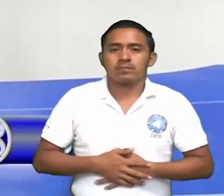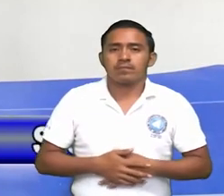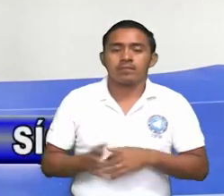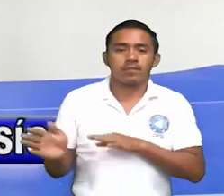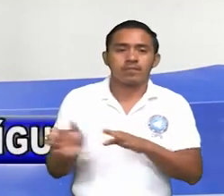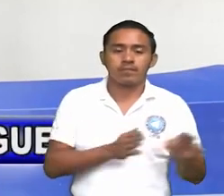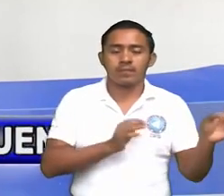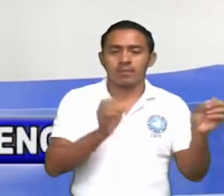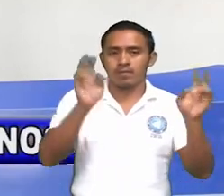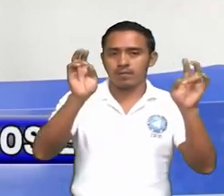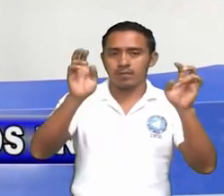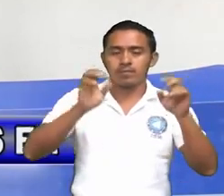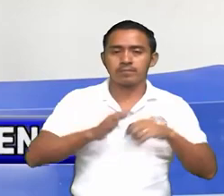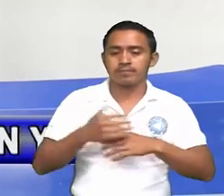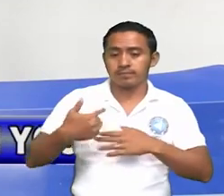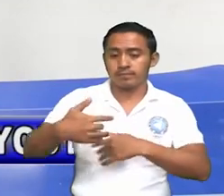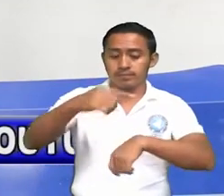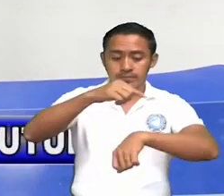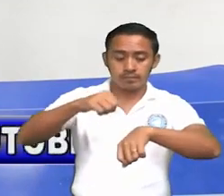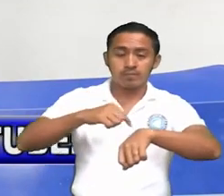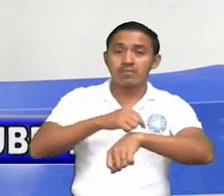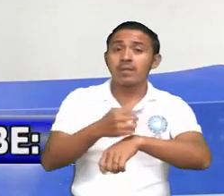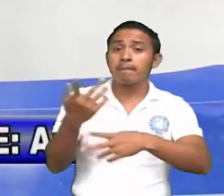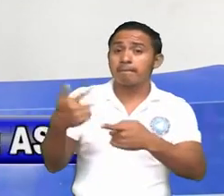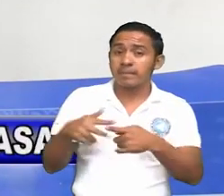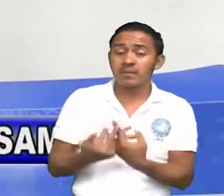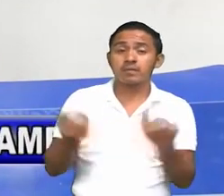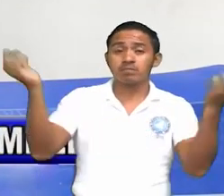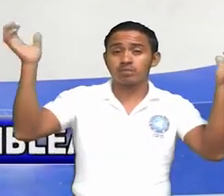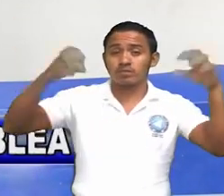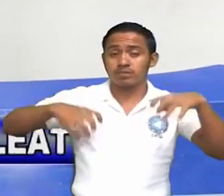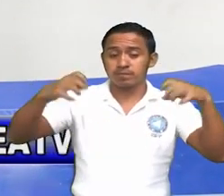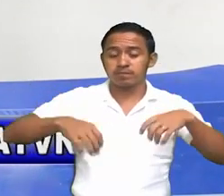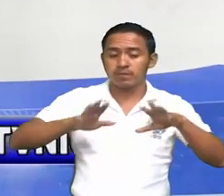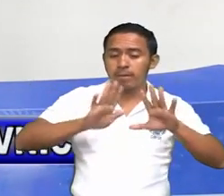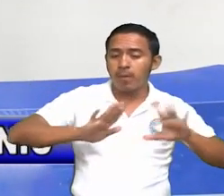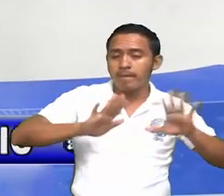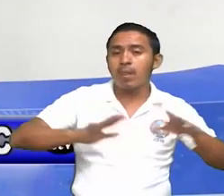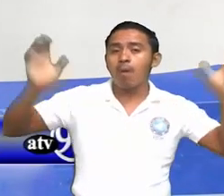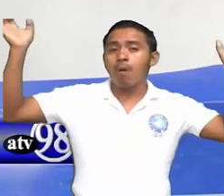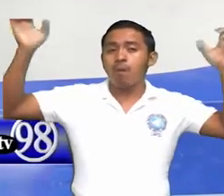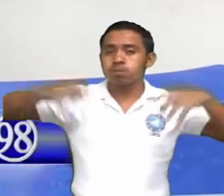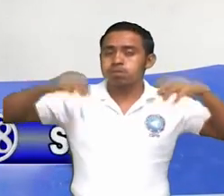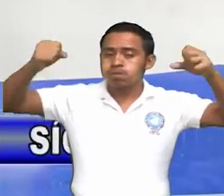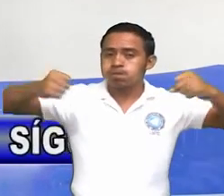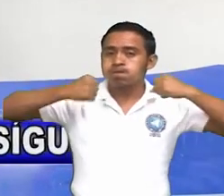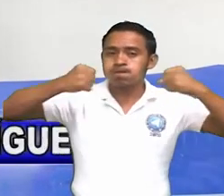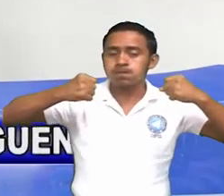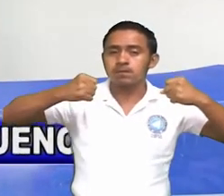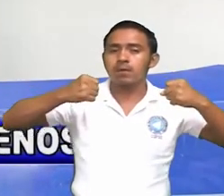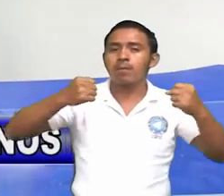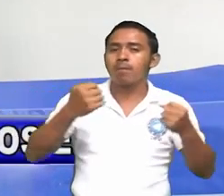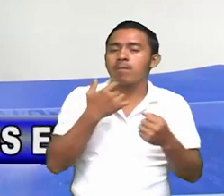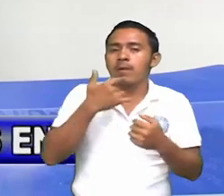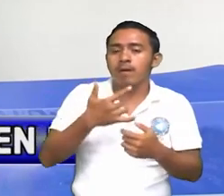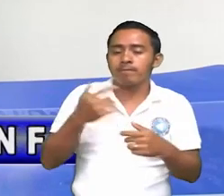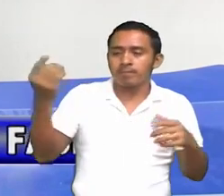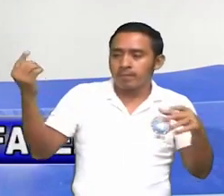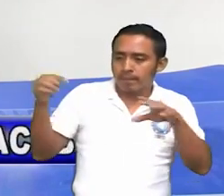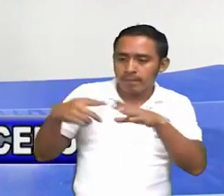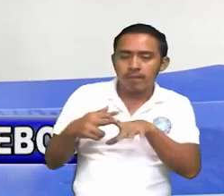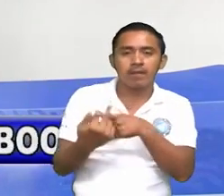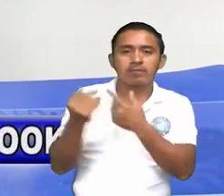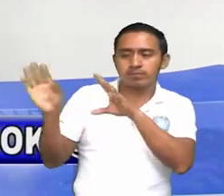En otro orden, en las próximas horas caerán lluvias entre moderadas y fuertes en todo el país. Esto debido al ingreso de las